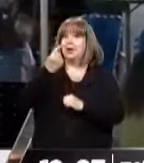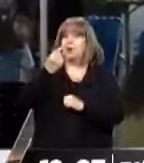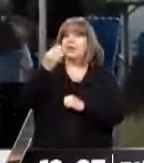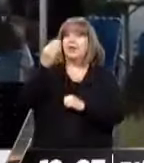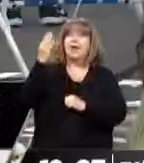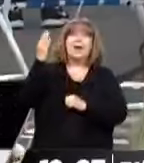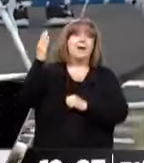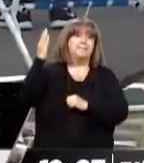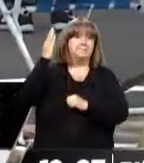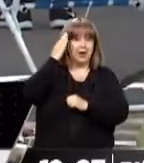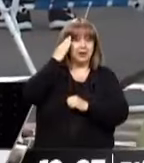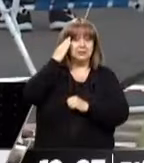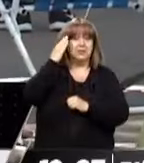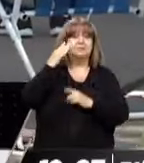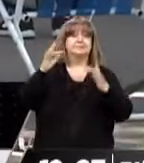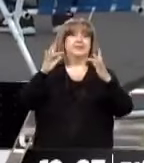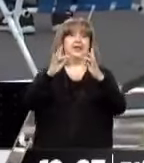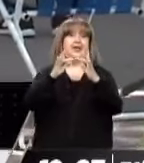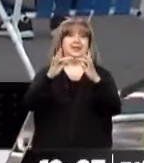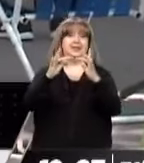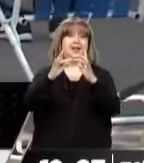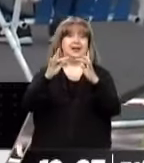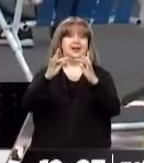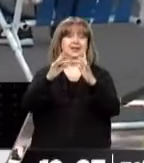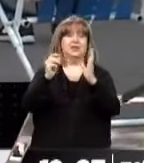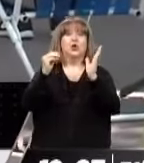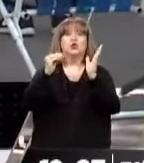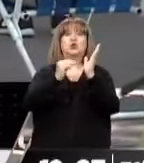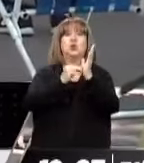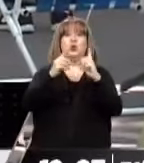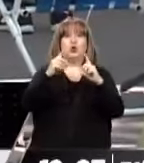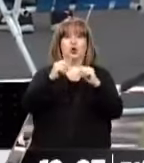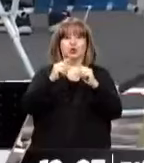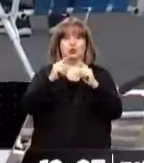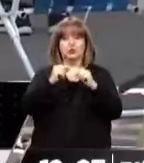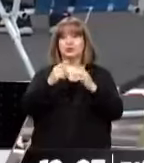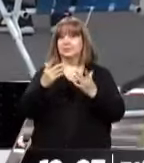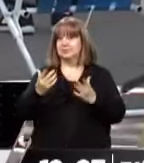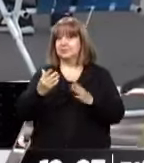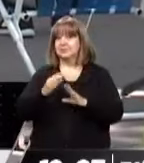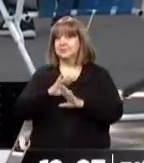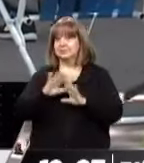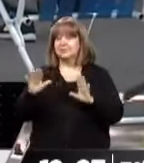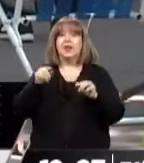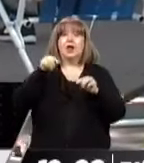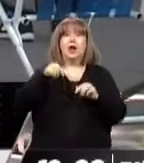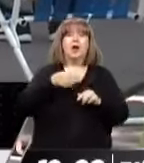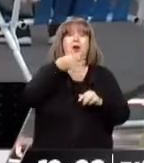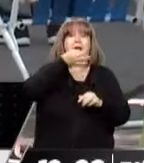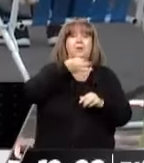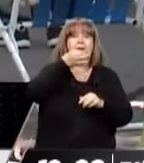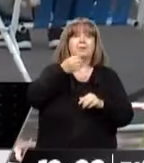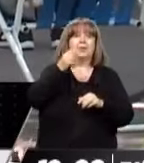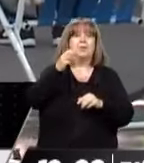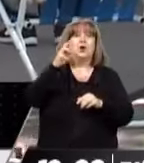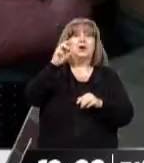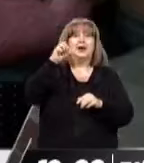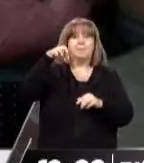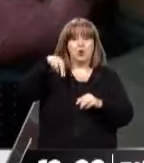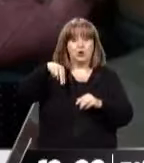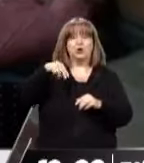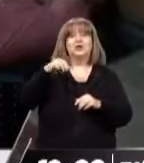a ser online Esta es la novedad que se ha dado a conocer y para eso estuvimos hablando con el cónsul de España en Mendoza Ramón